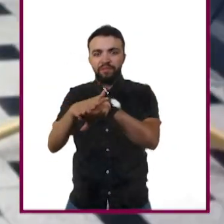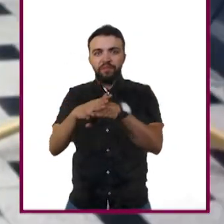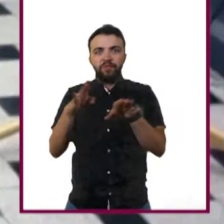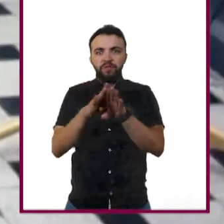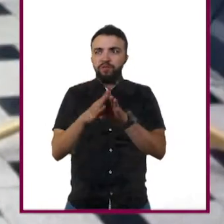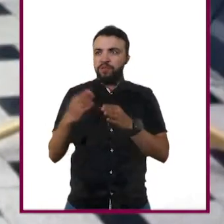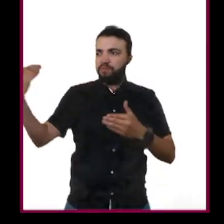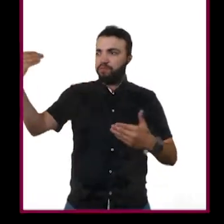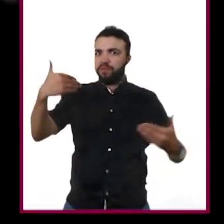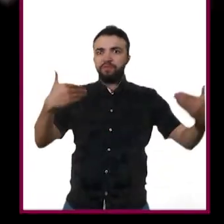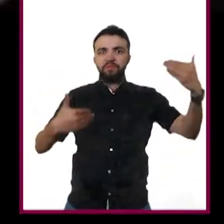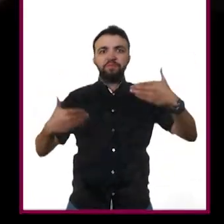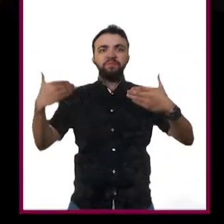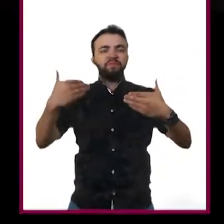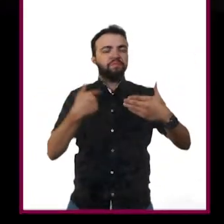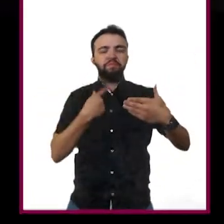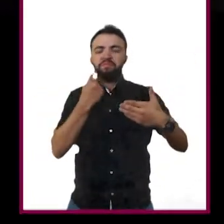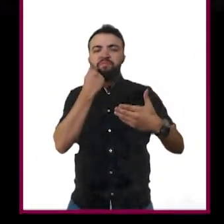lados.